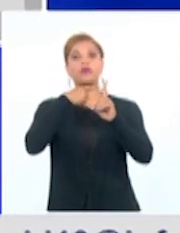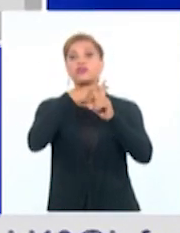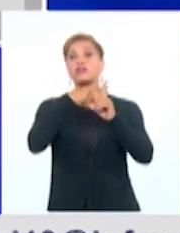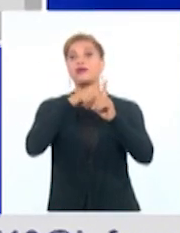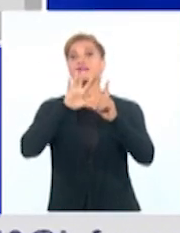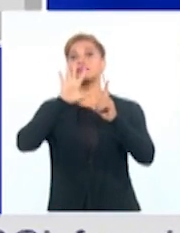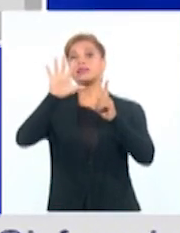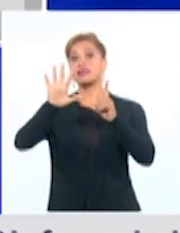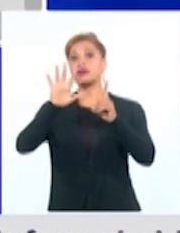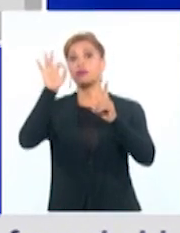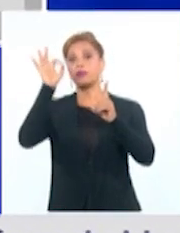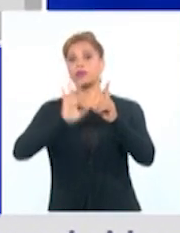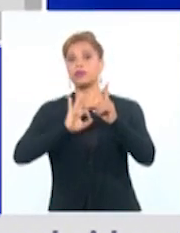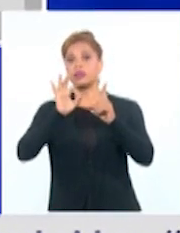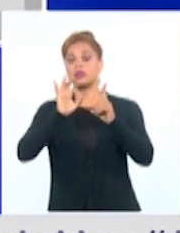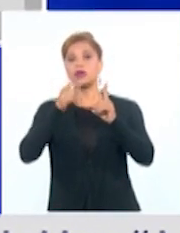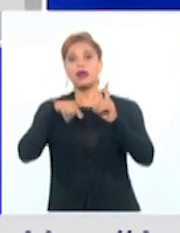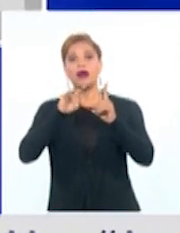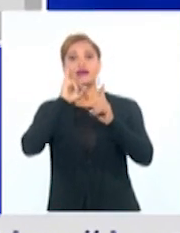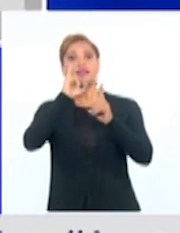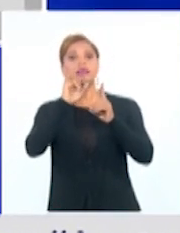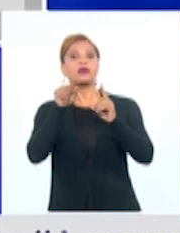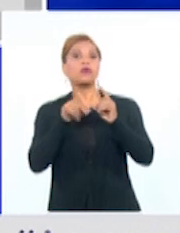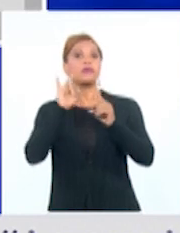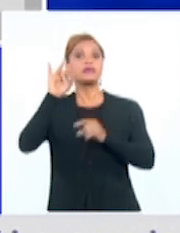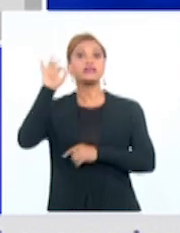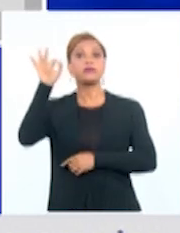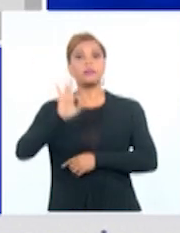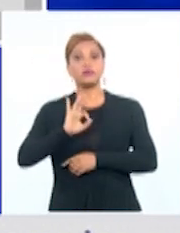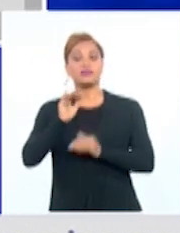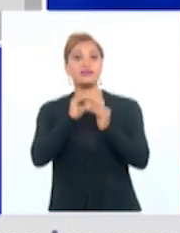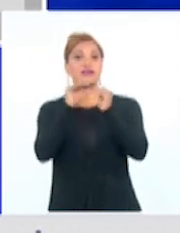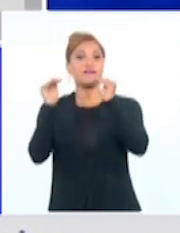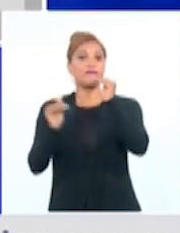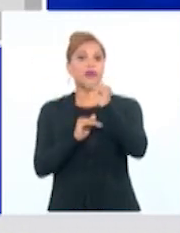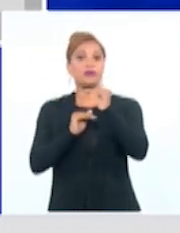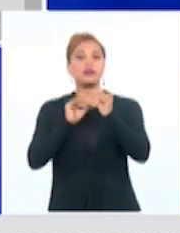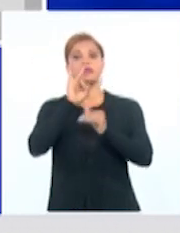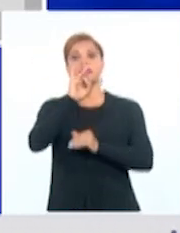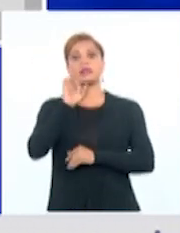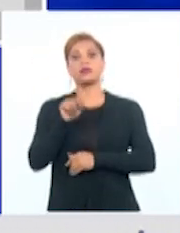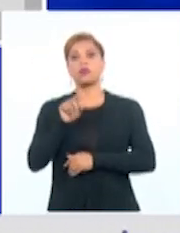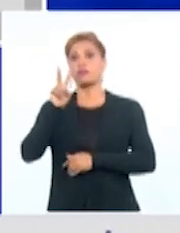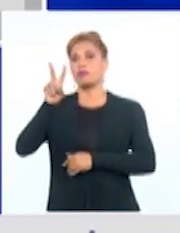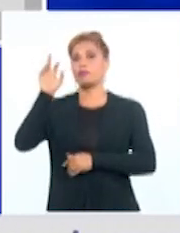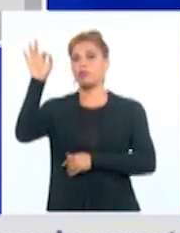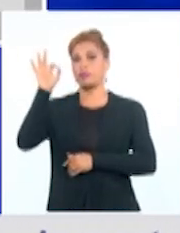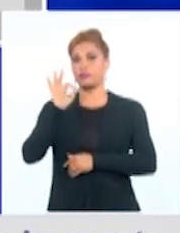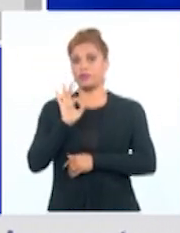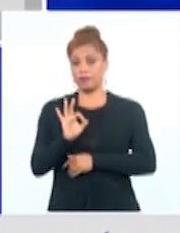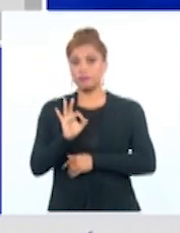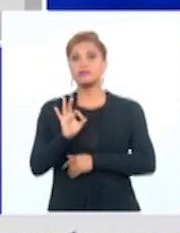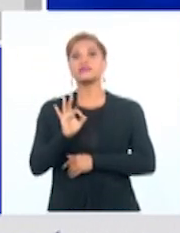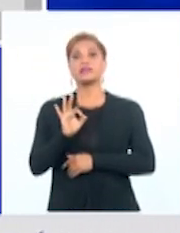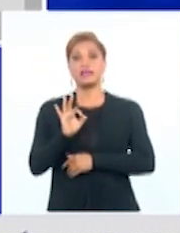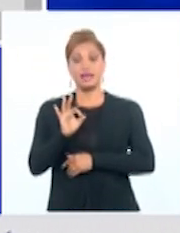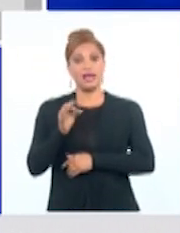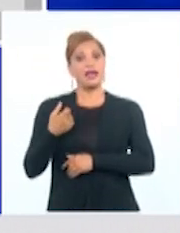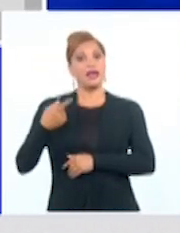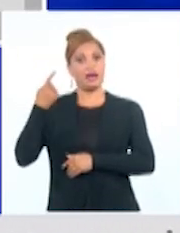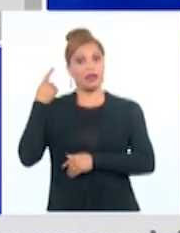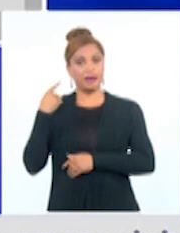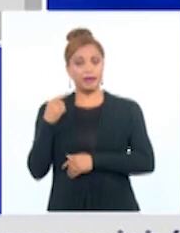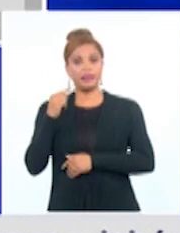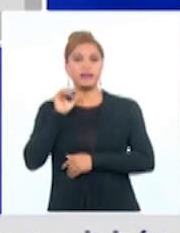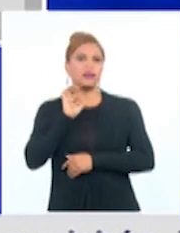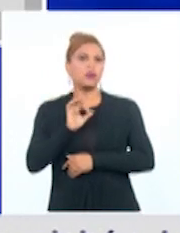de 6,7%, inferior al 7,2% que habíamos tenido el día anterior, pues